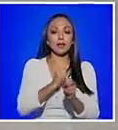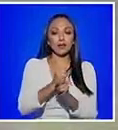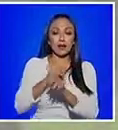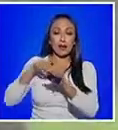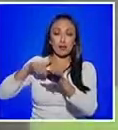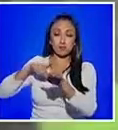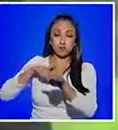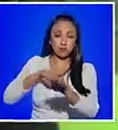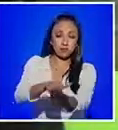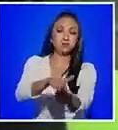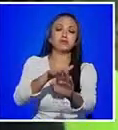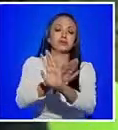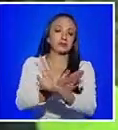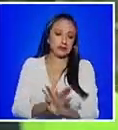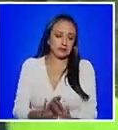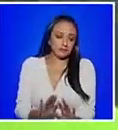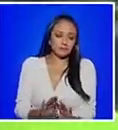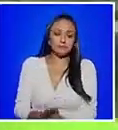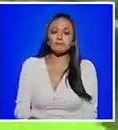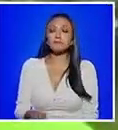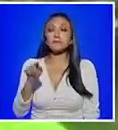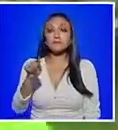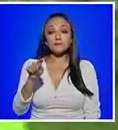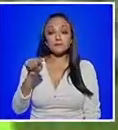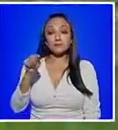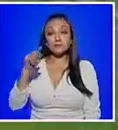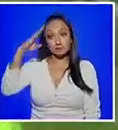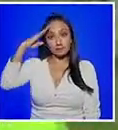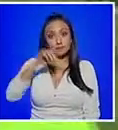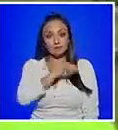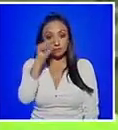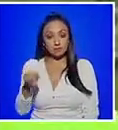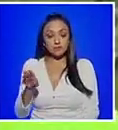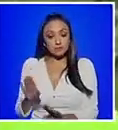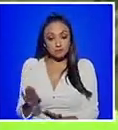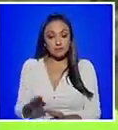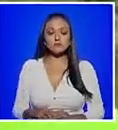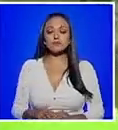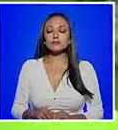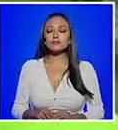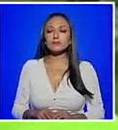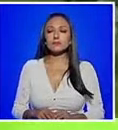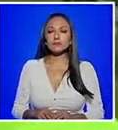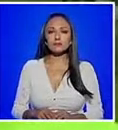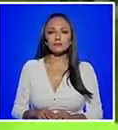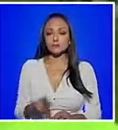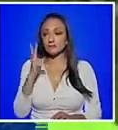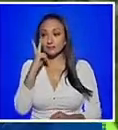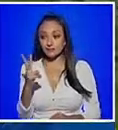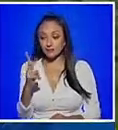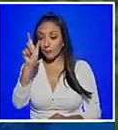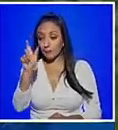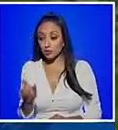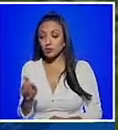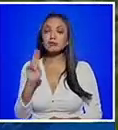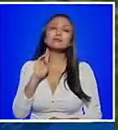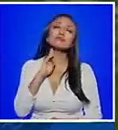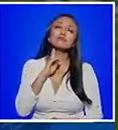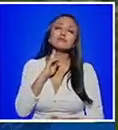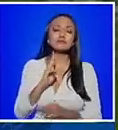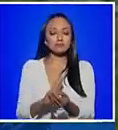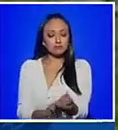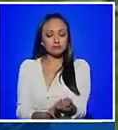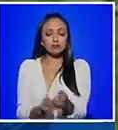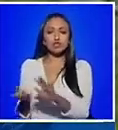arrastró varios metros. La unidad avanzó al lugar, verificó una persona sin signos vitales, una